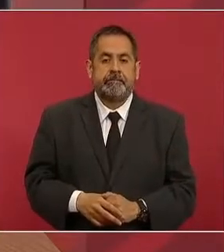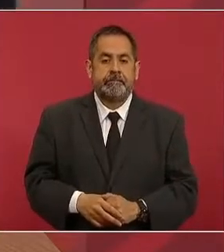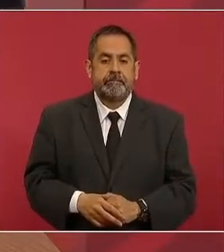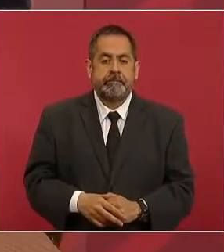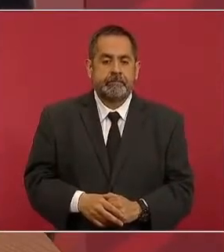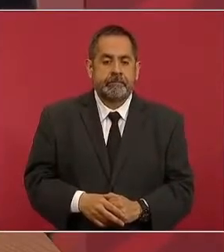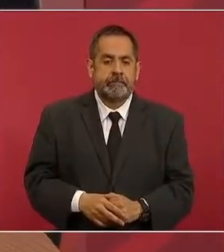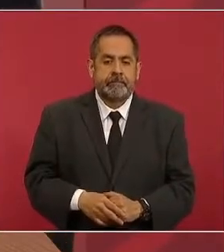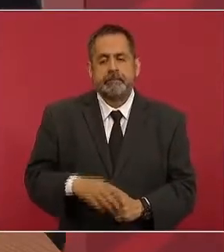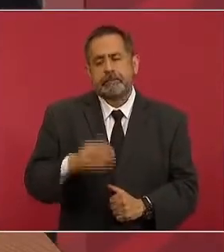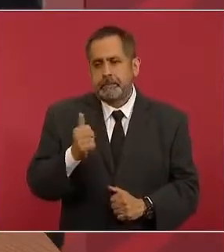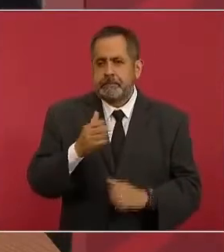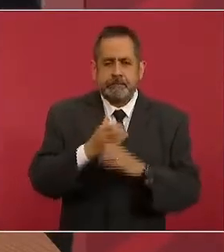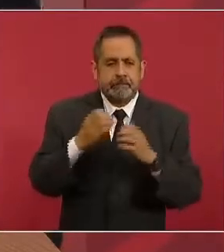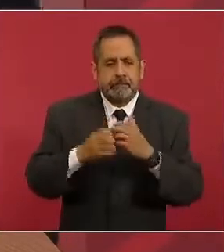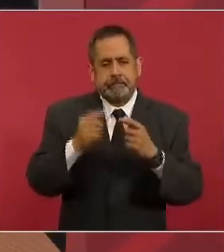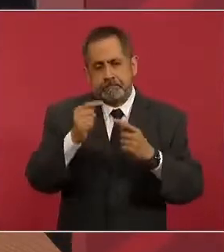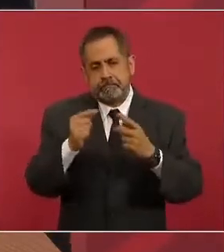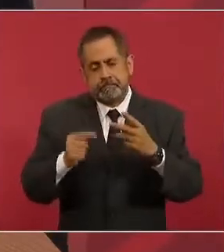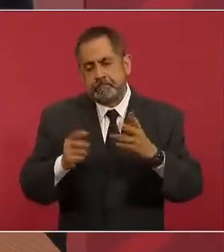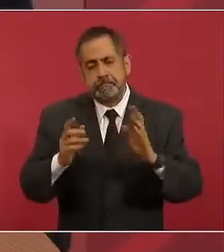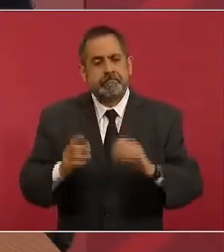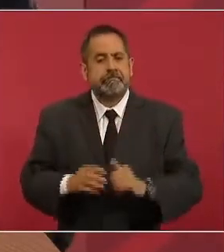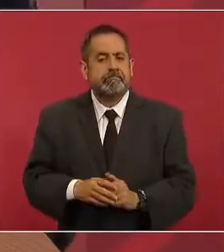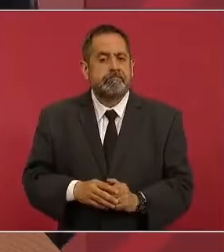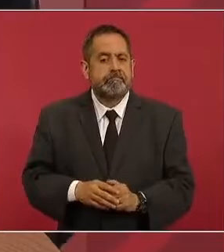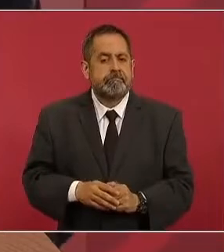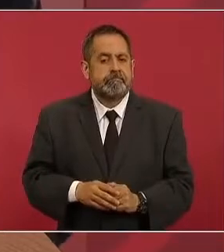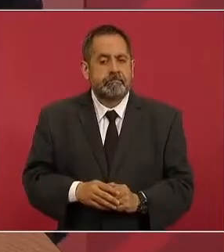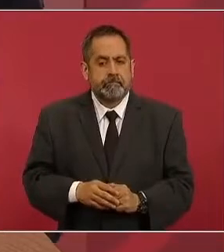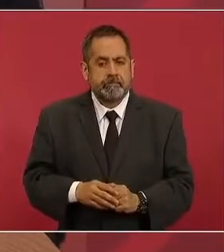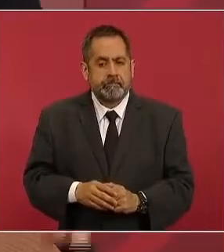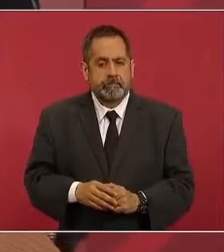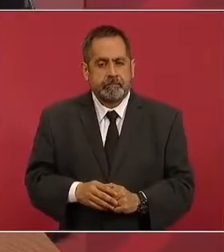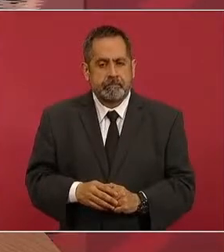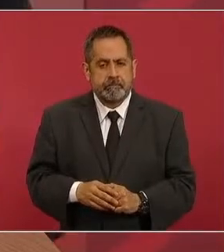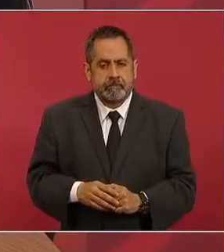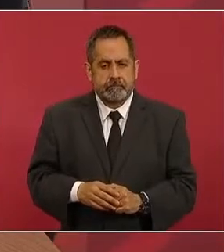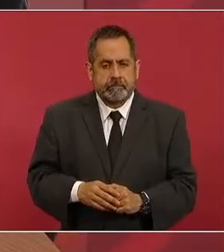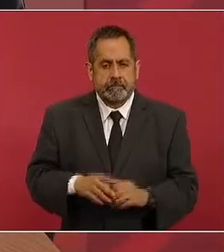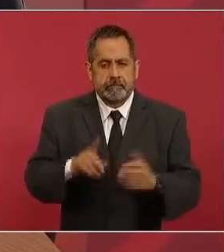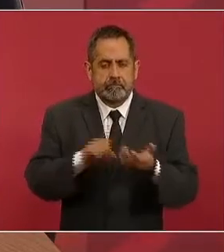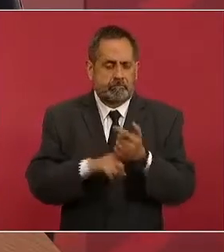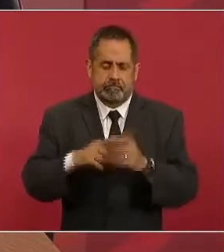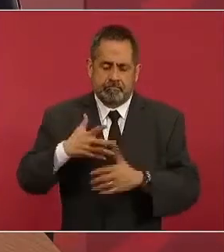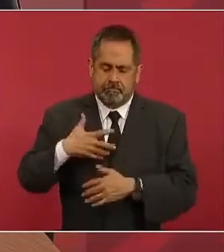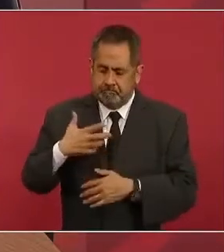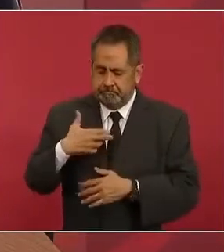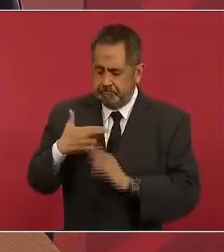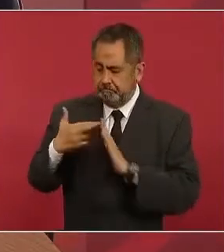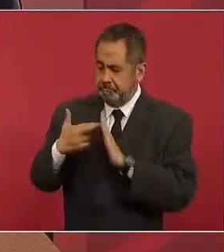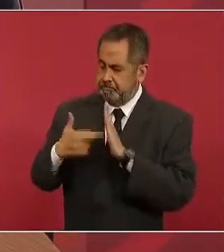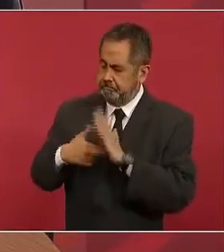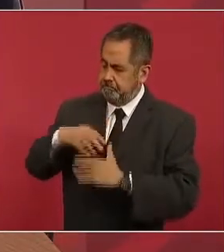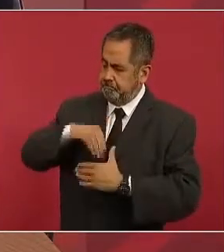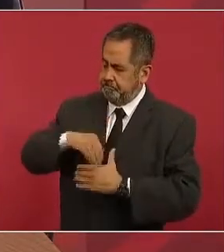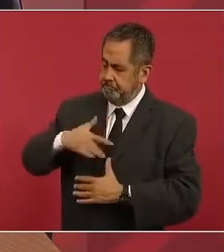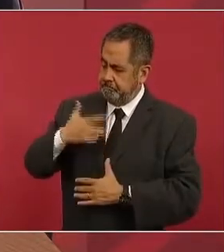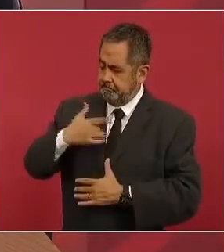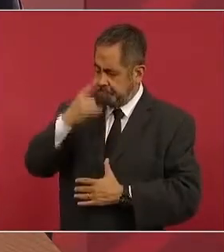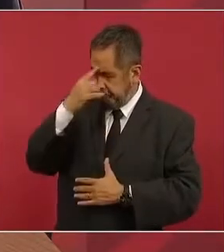Y hay cosas que pues tienen que ver con los principios.